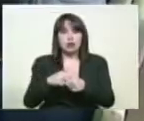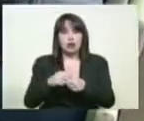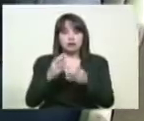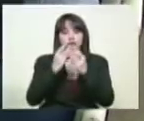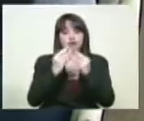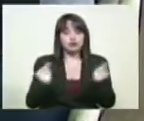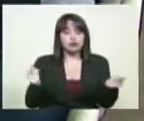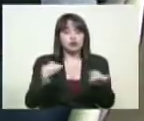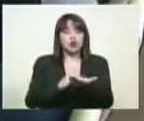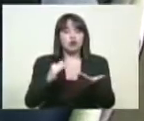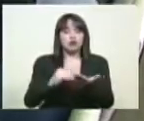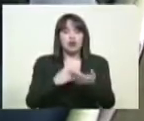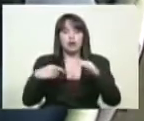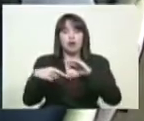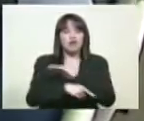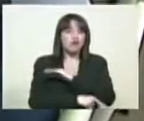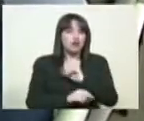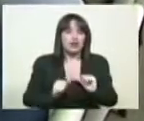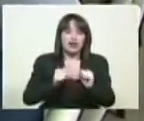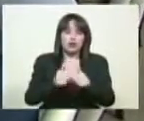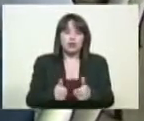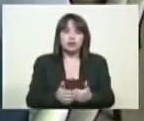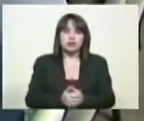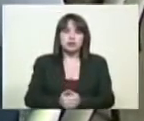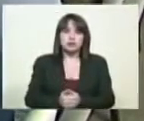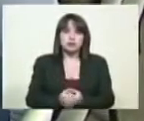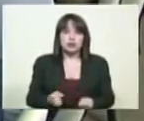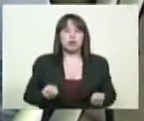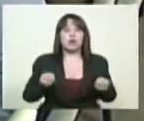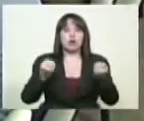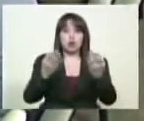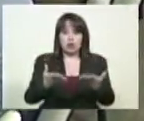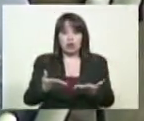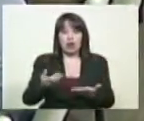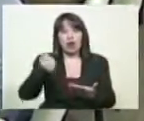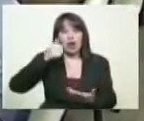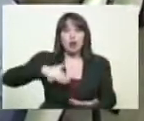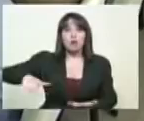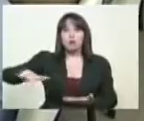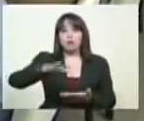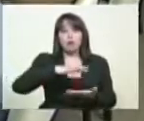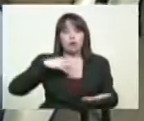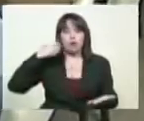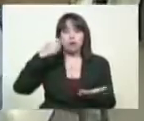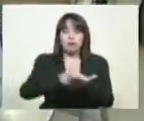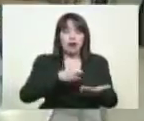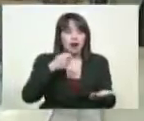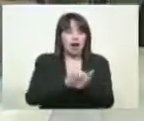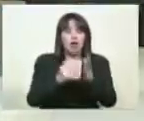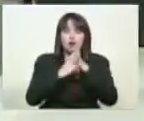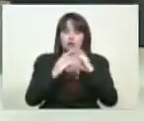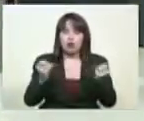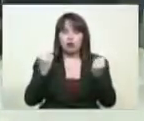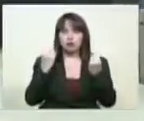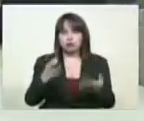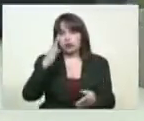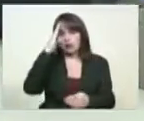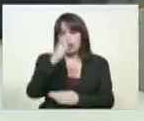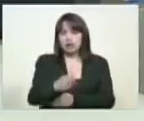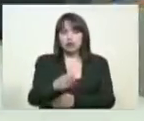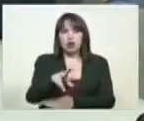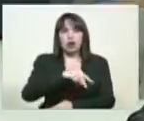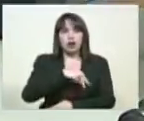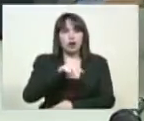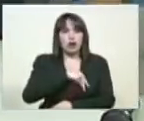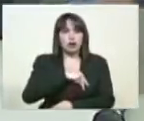y le vamos a entregar al pueblo el subsidio directo a través del carné de la patria y del censo